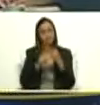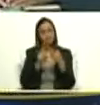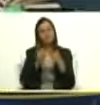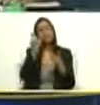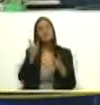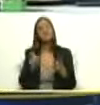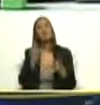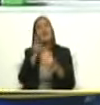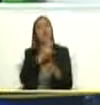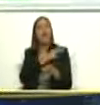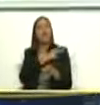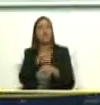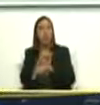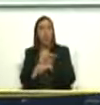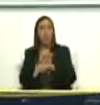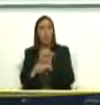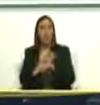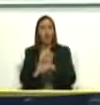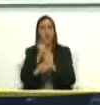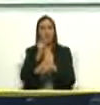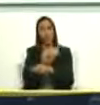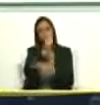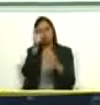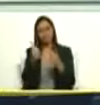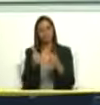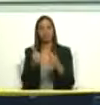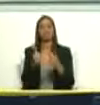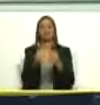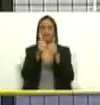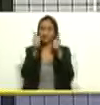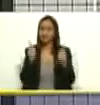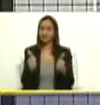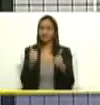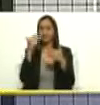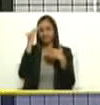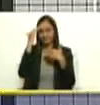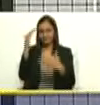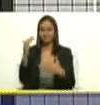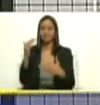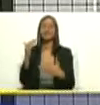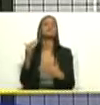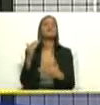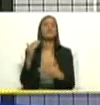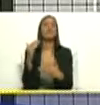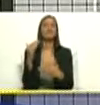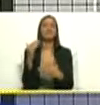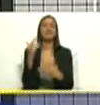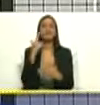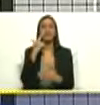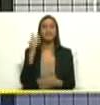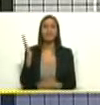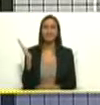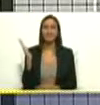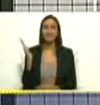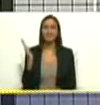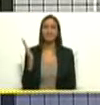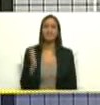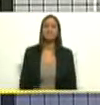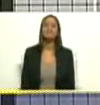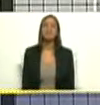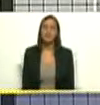el magnífico lo llaman como Suleimán El Sultán Suleimán el sultán